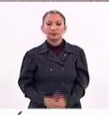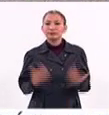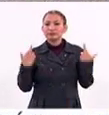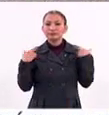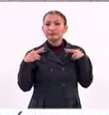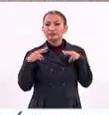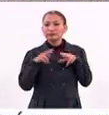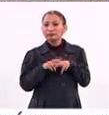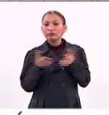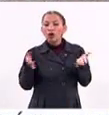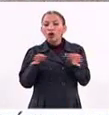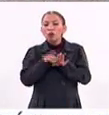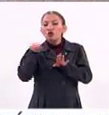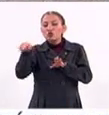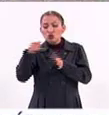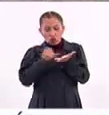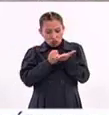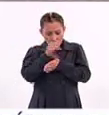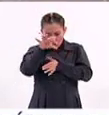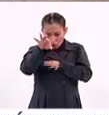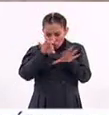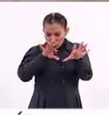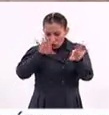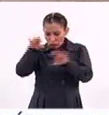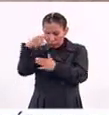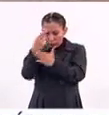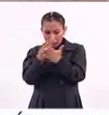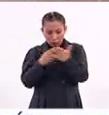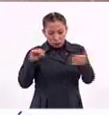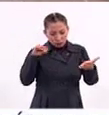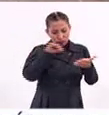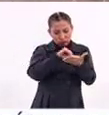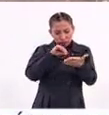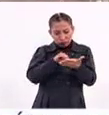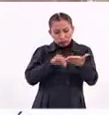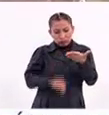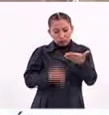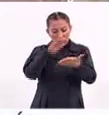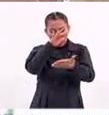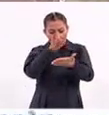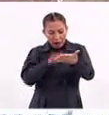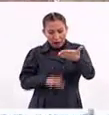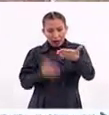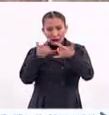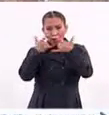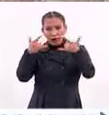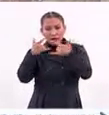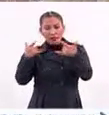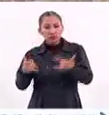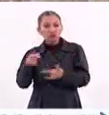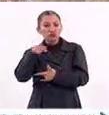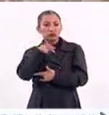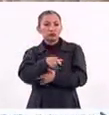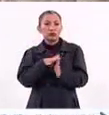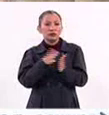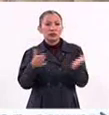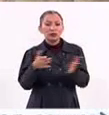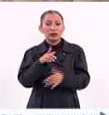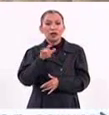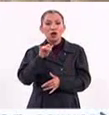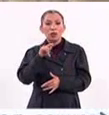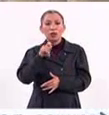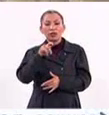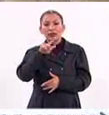Maestro, ¿cómo decidiste o cómo escogiste las imágenes para acompañar las propuestas textuales de Miguel León